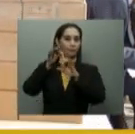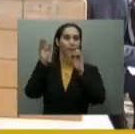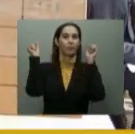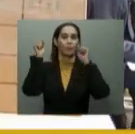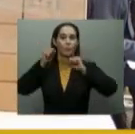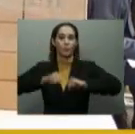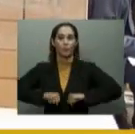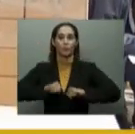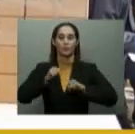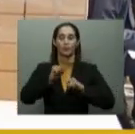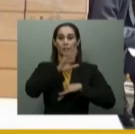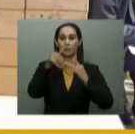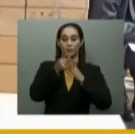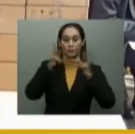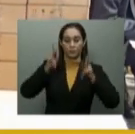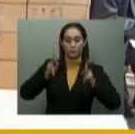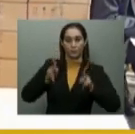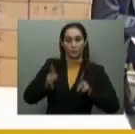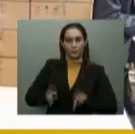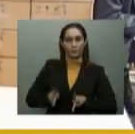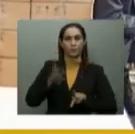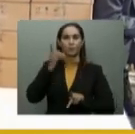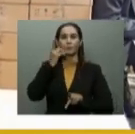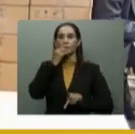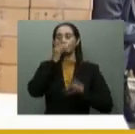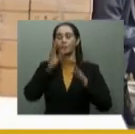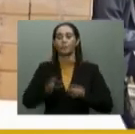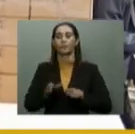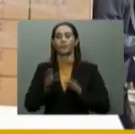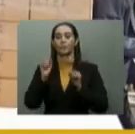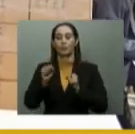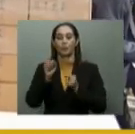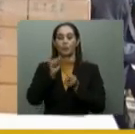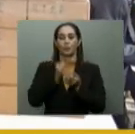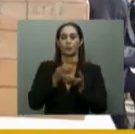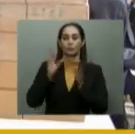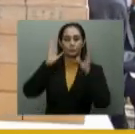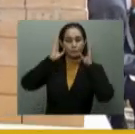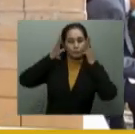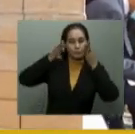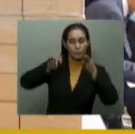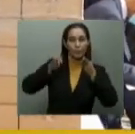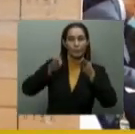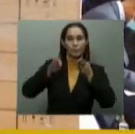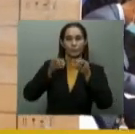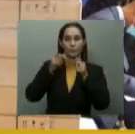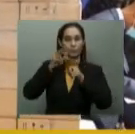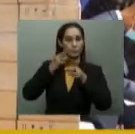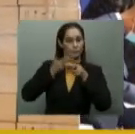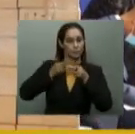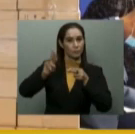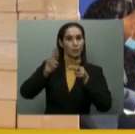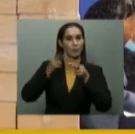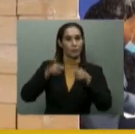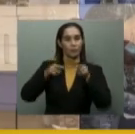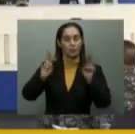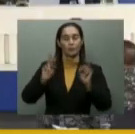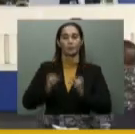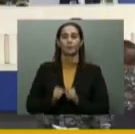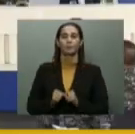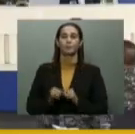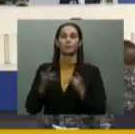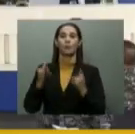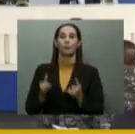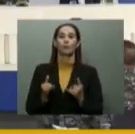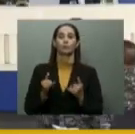cantidad por ejemplo de miles estamos hablando de miles ag de agentes en las calles otra de las cosas que nosotros vemos de destacar